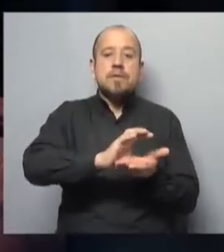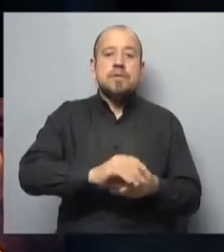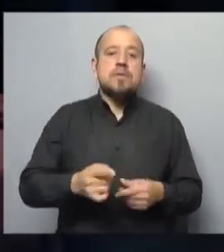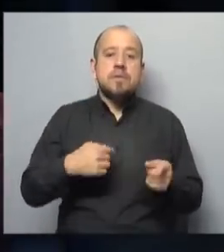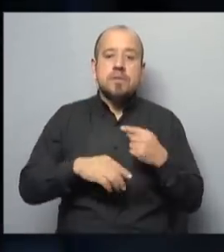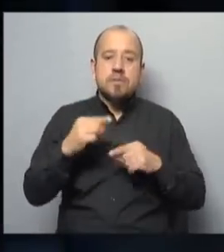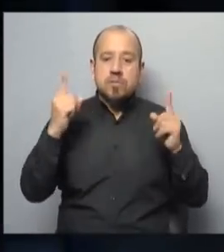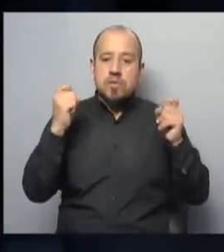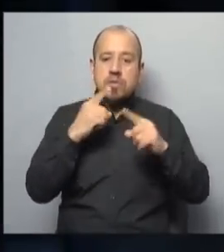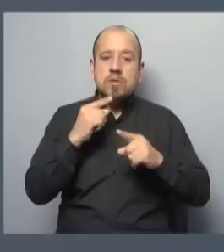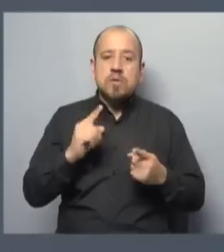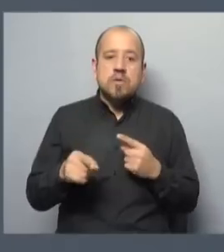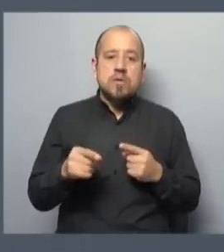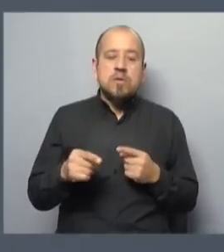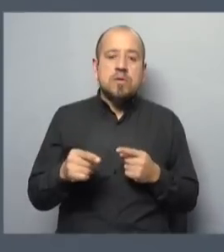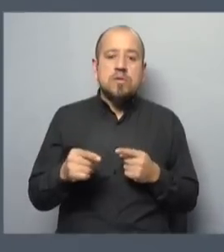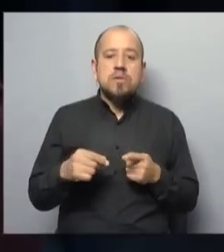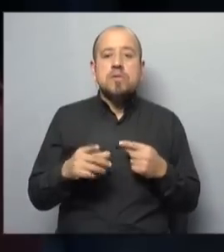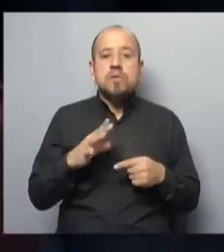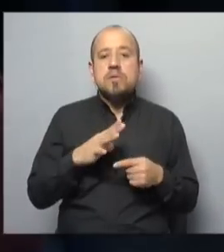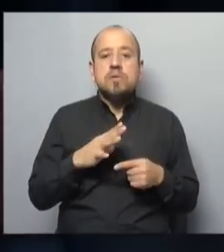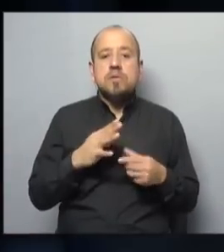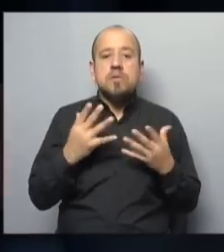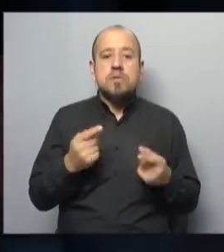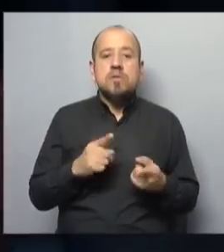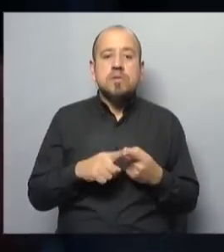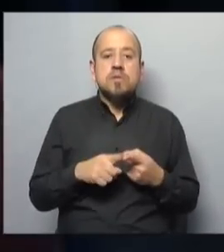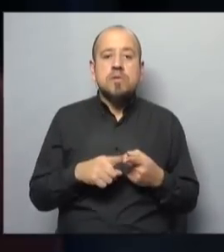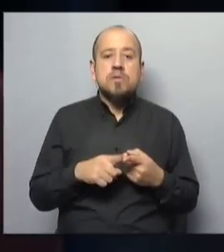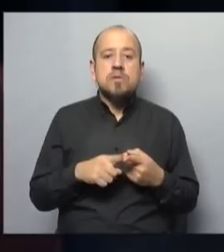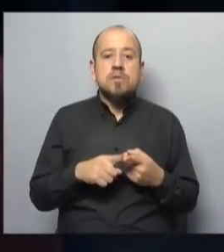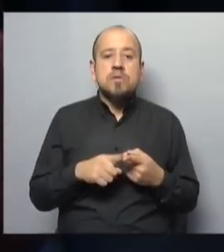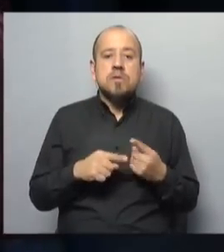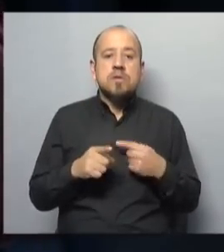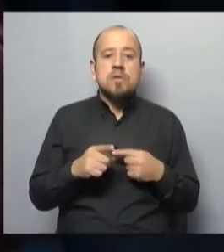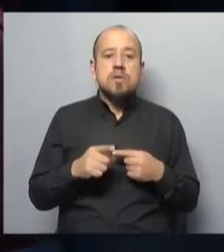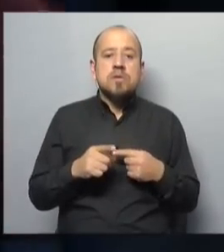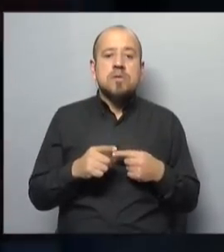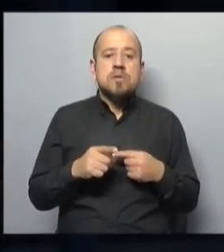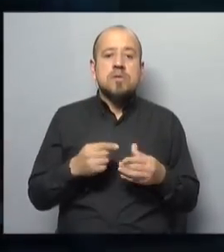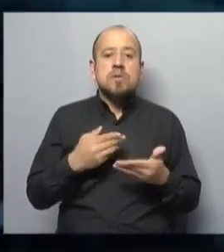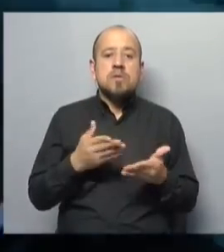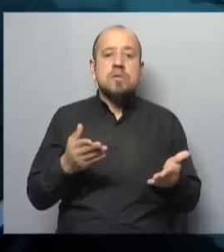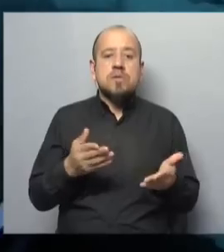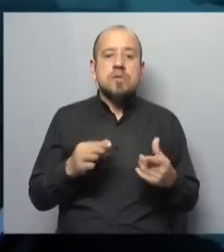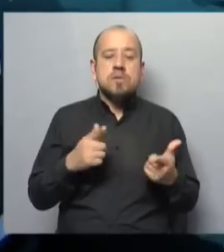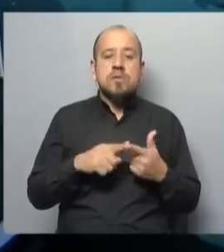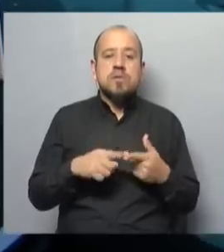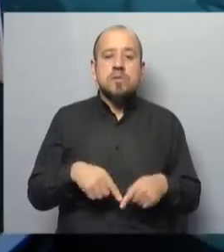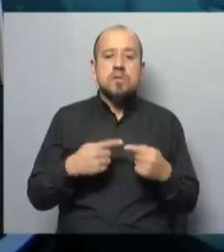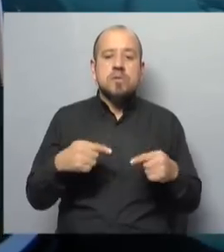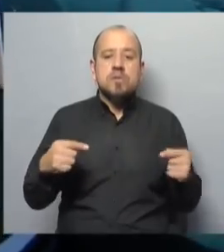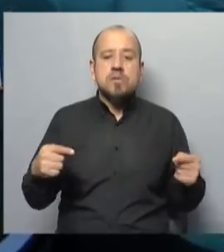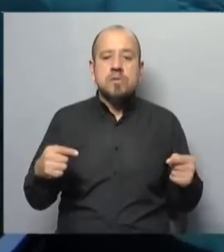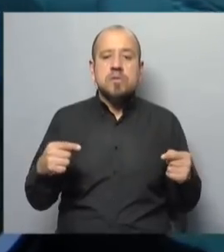pero es muy difícil en un país donde todos los primeros quieren y no nos miran en el producto